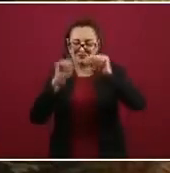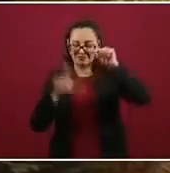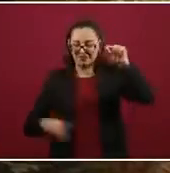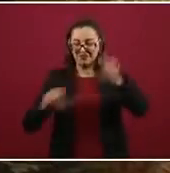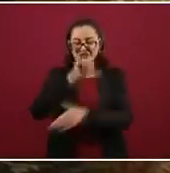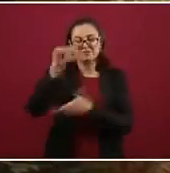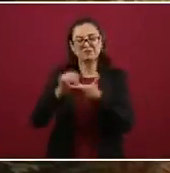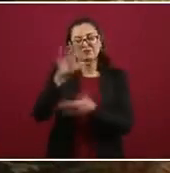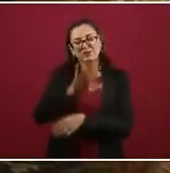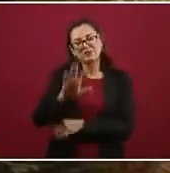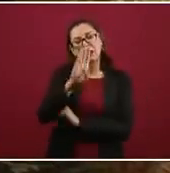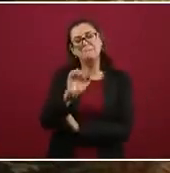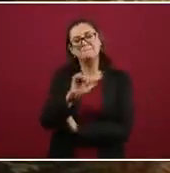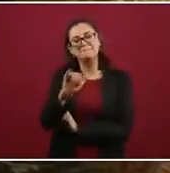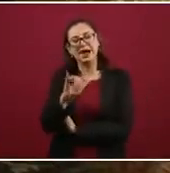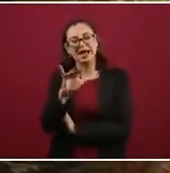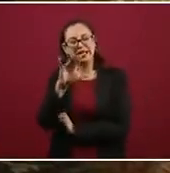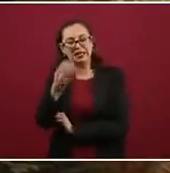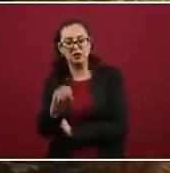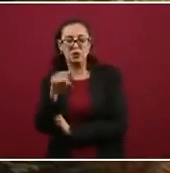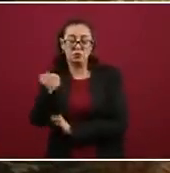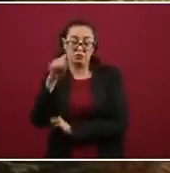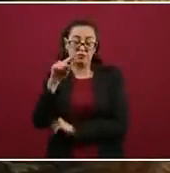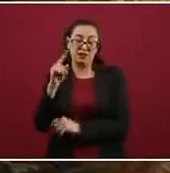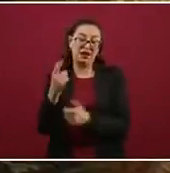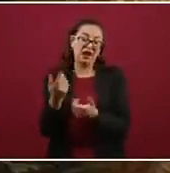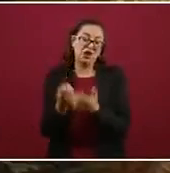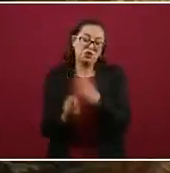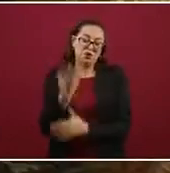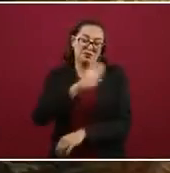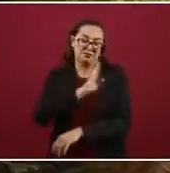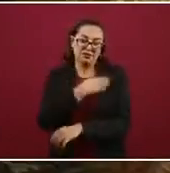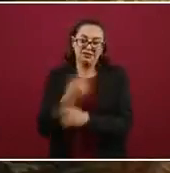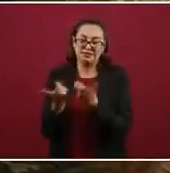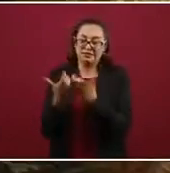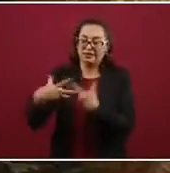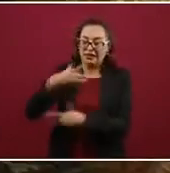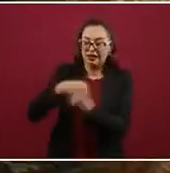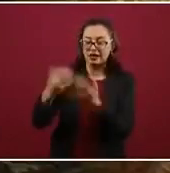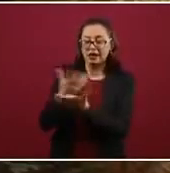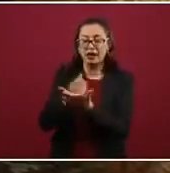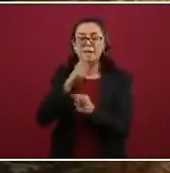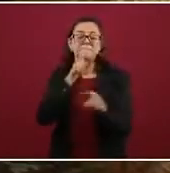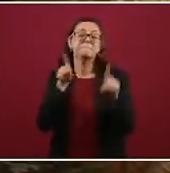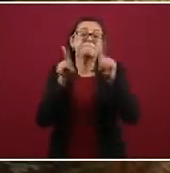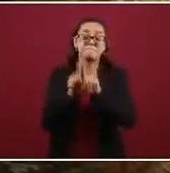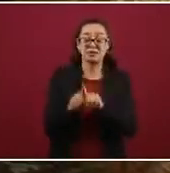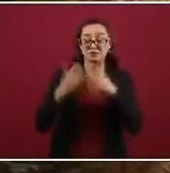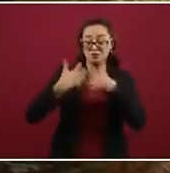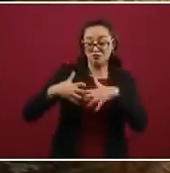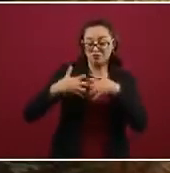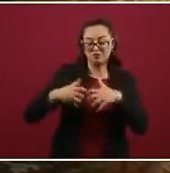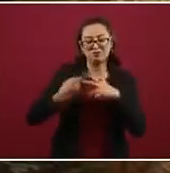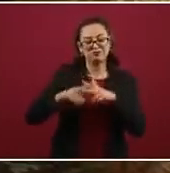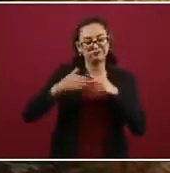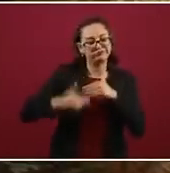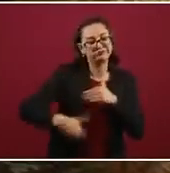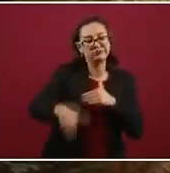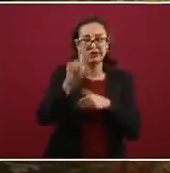el Bajío, no solo para la economía de la Nueva España, también para el desarrollo de la revolución industrial que se vivía en